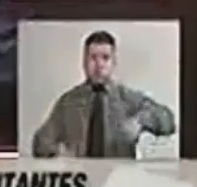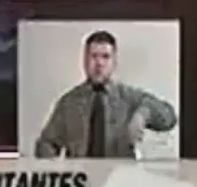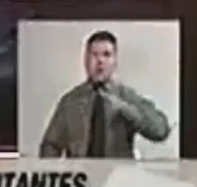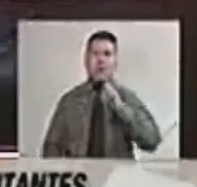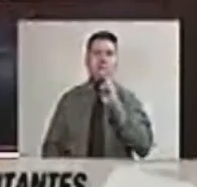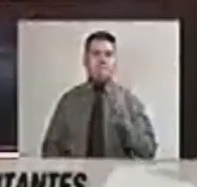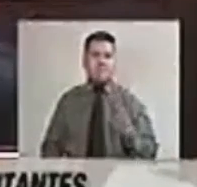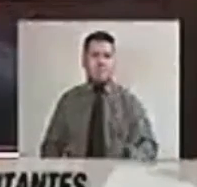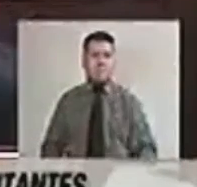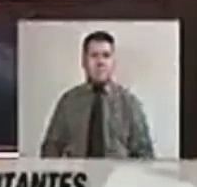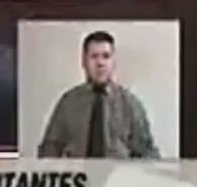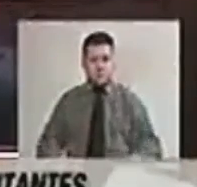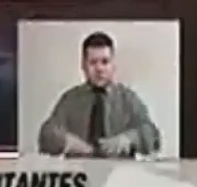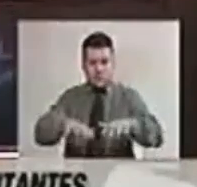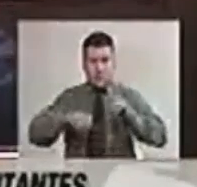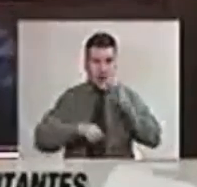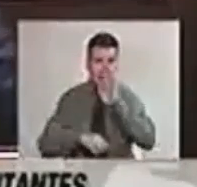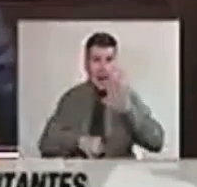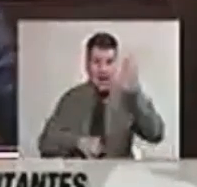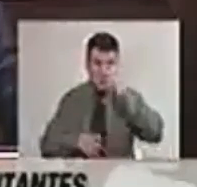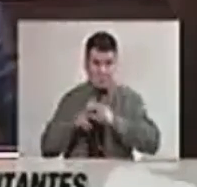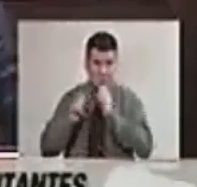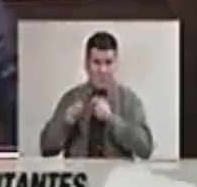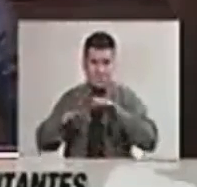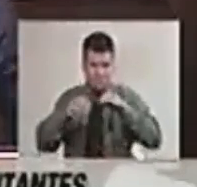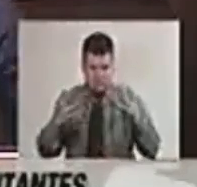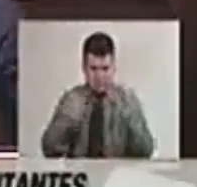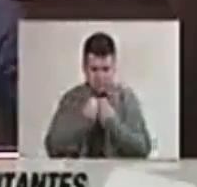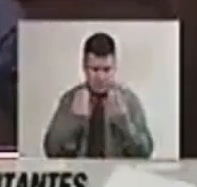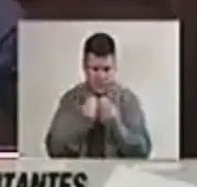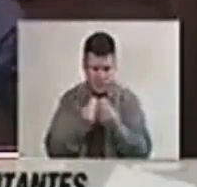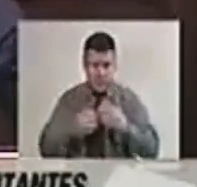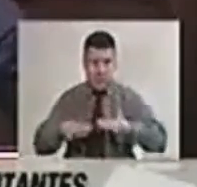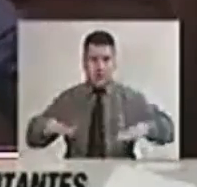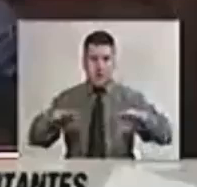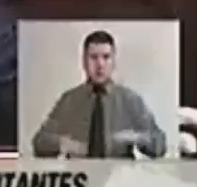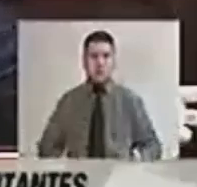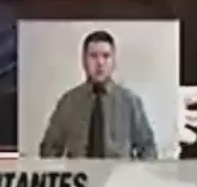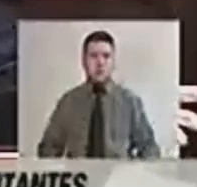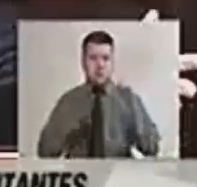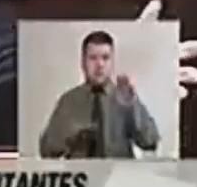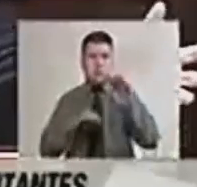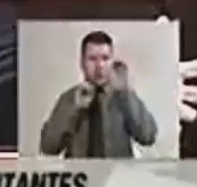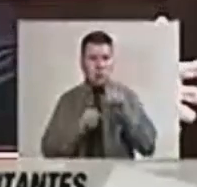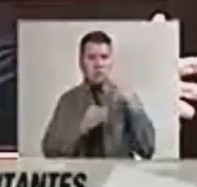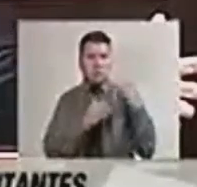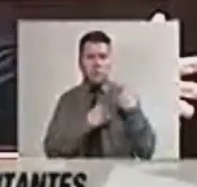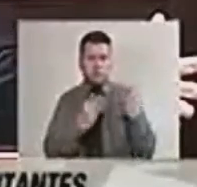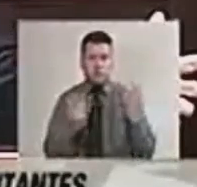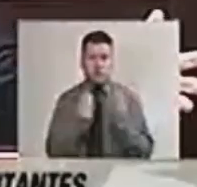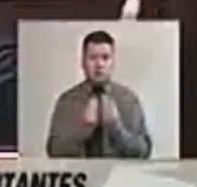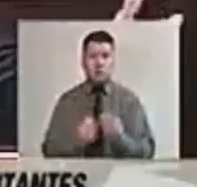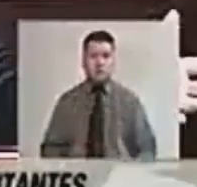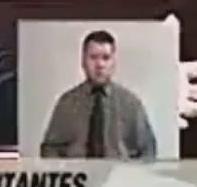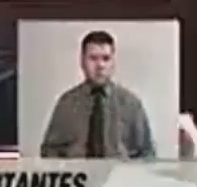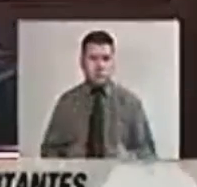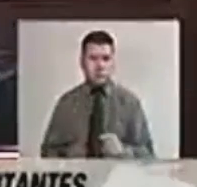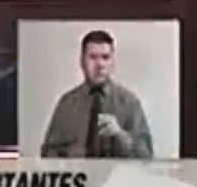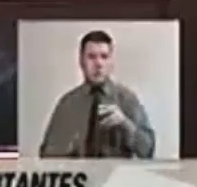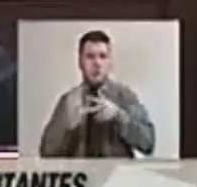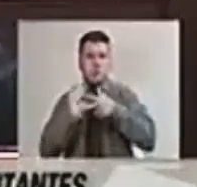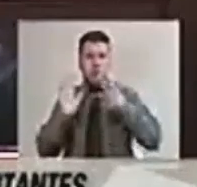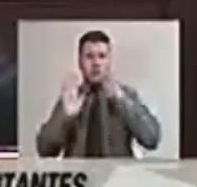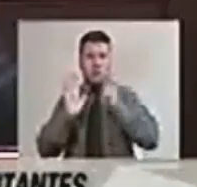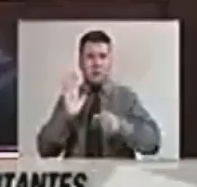Venezuela, llamada Asamblea Nacional, que es el parlamento que usted hoy representa, pueda tener las funciones que establece